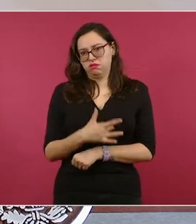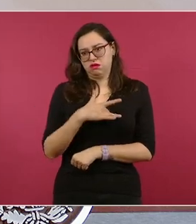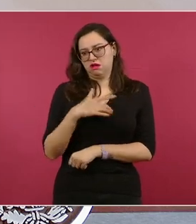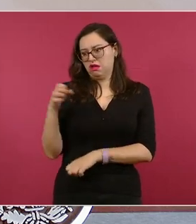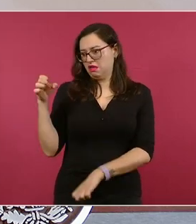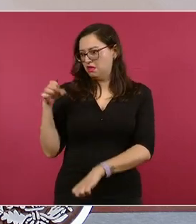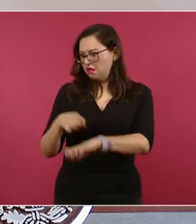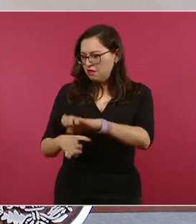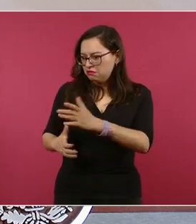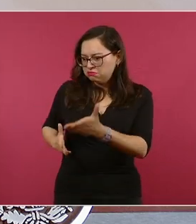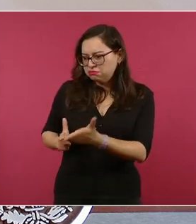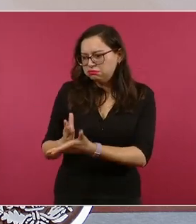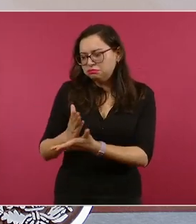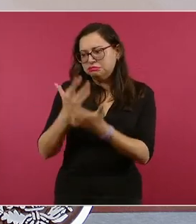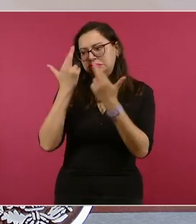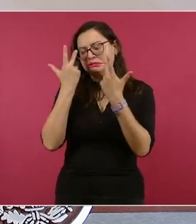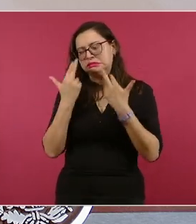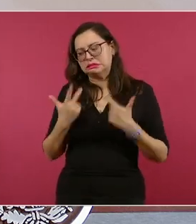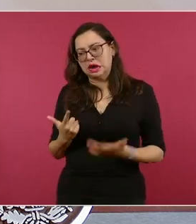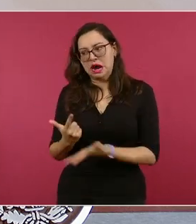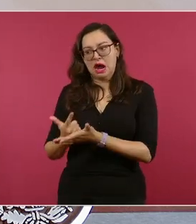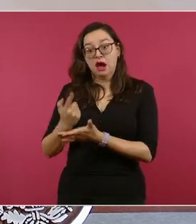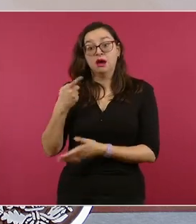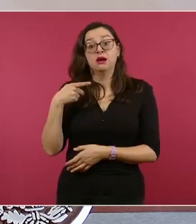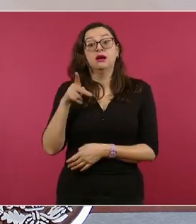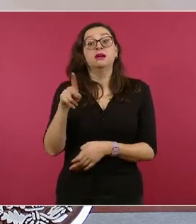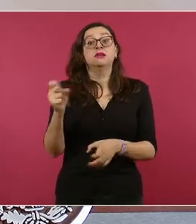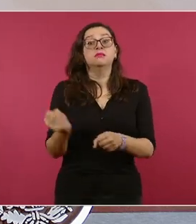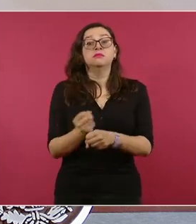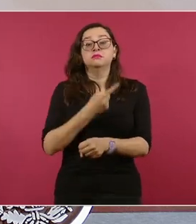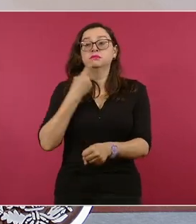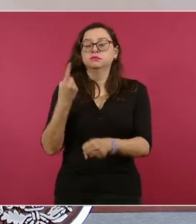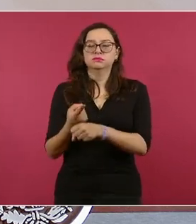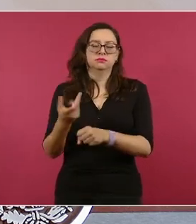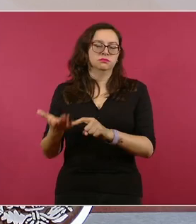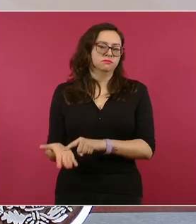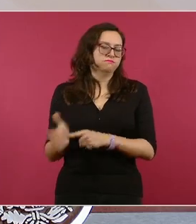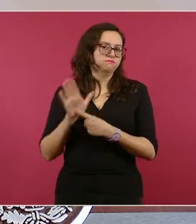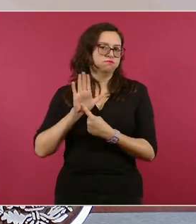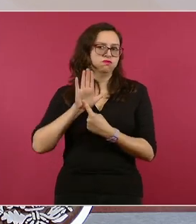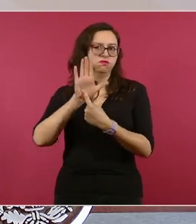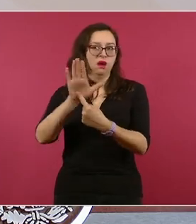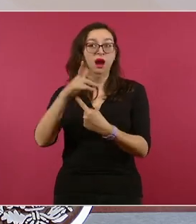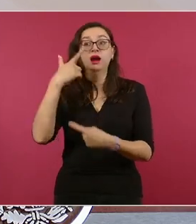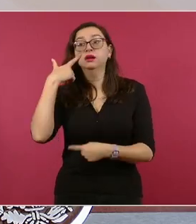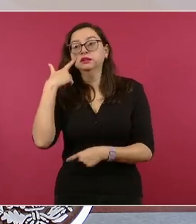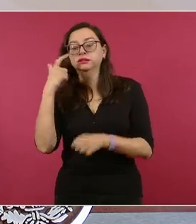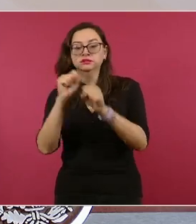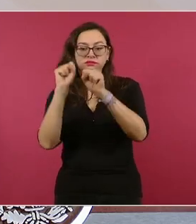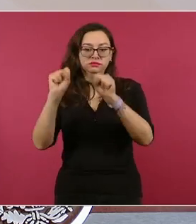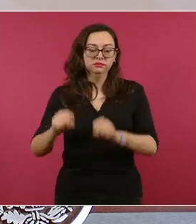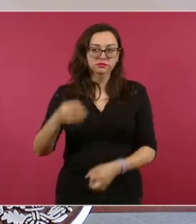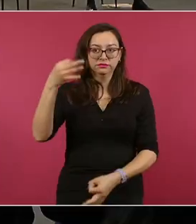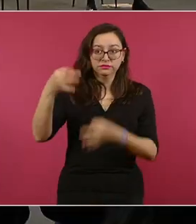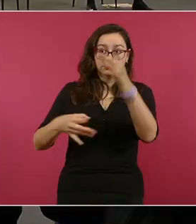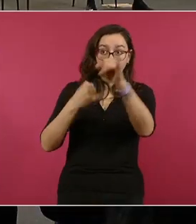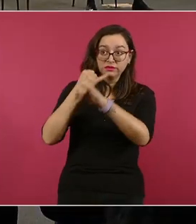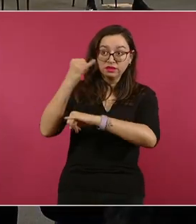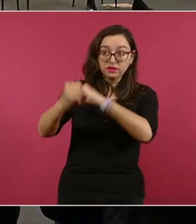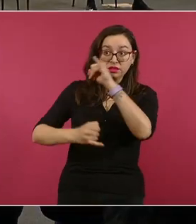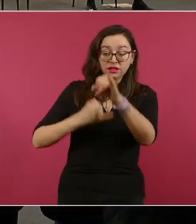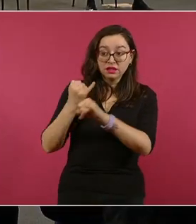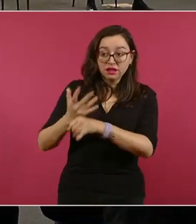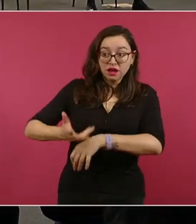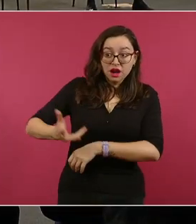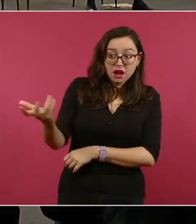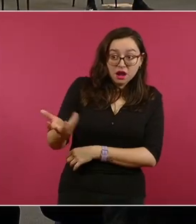independiente, frente al sistema jurídico internacional, por un lado. Y por otro, como bien dice el señor presidente, se nos han